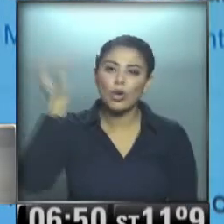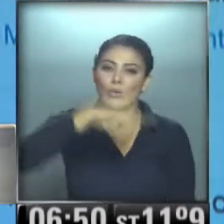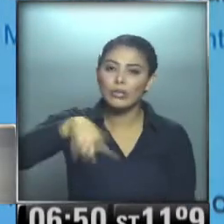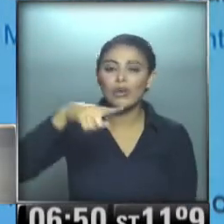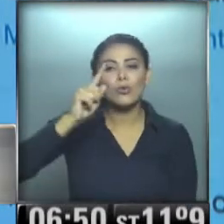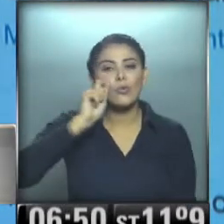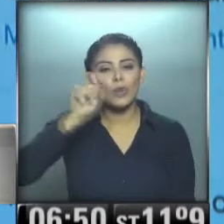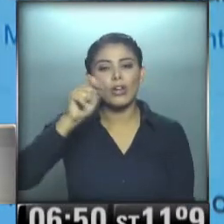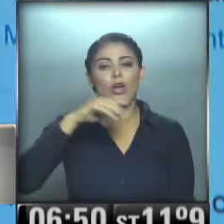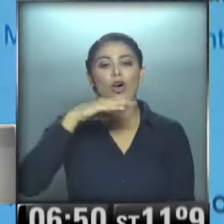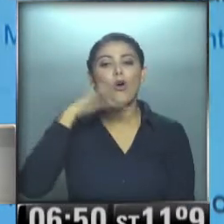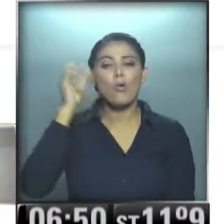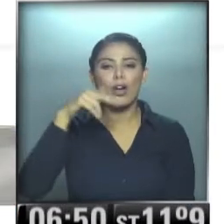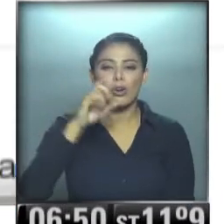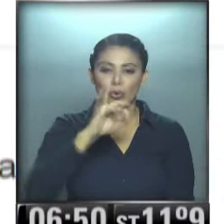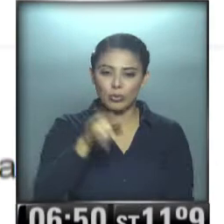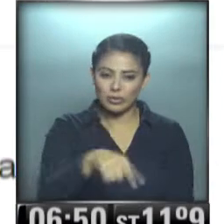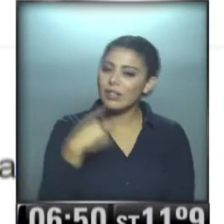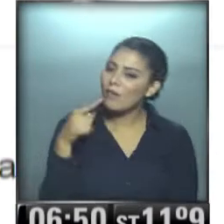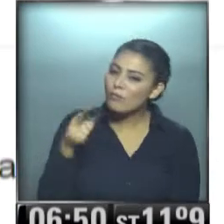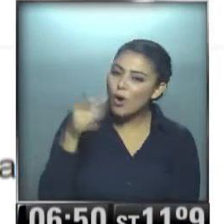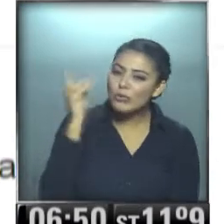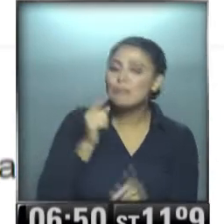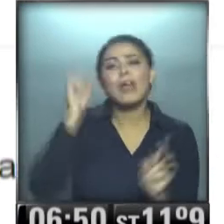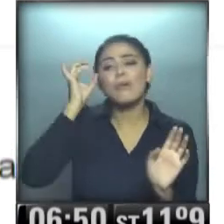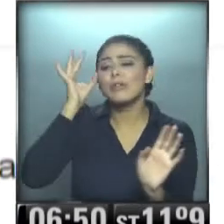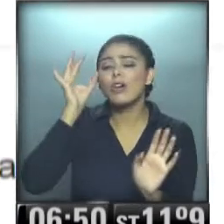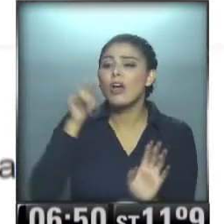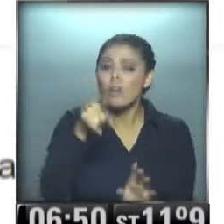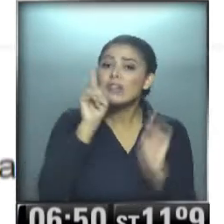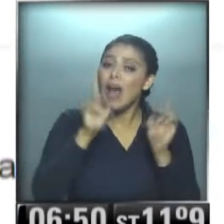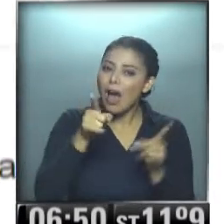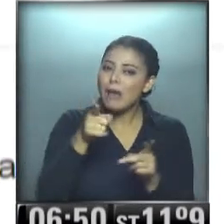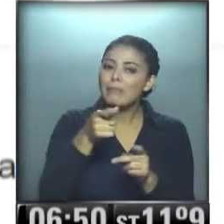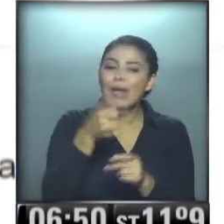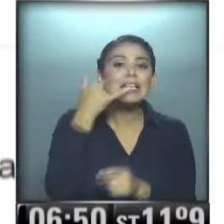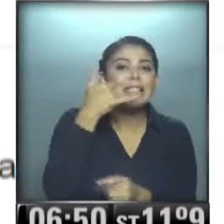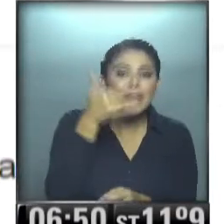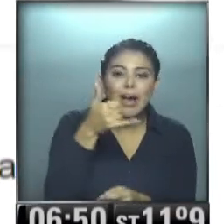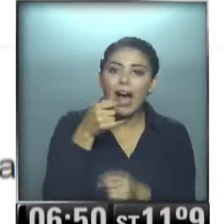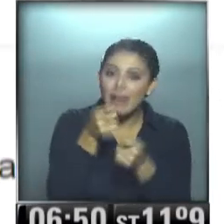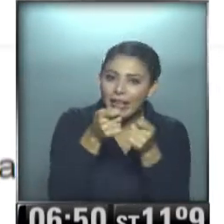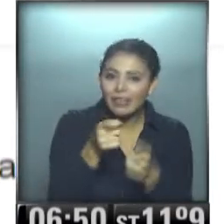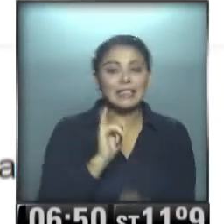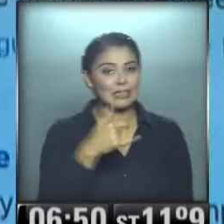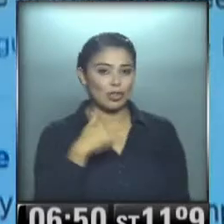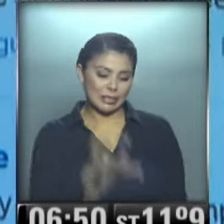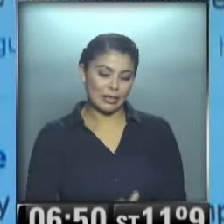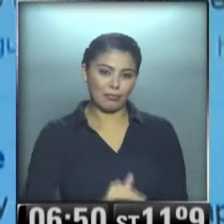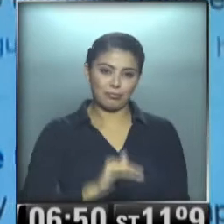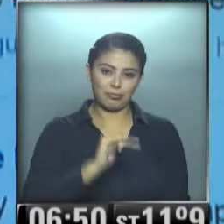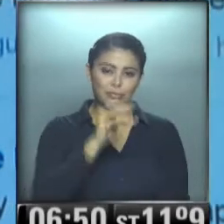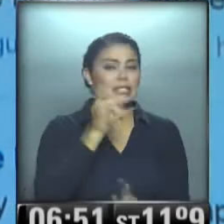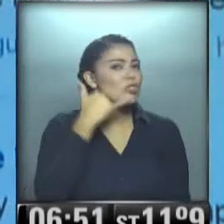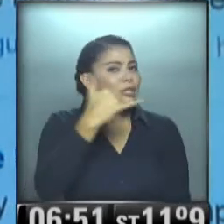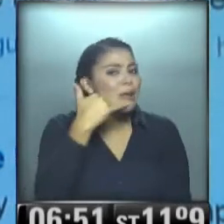uno enorme para Juan Cruz. Gracias. Lucas, ¿vos hacías lo mismo? Perdón. ¿Llamabas también al servicio meteorológico y todo? Sí, empecé de chiquito también,